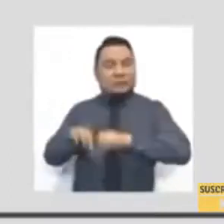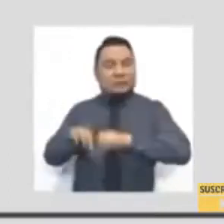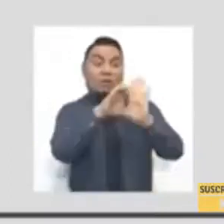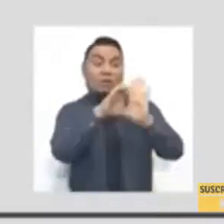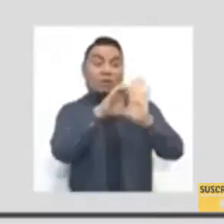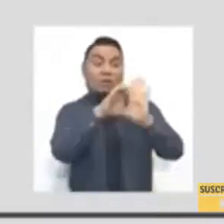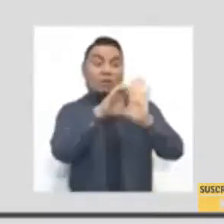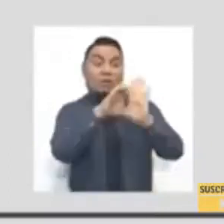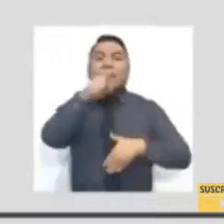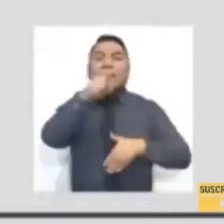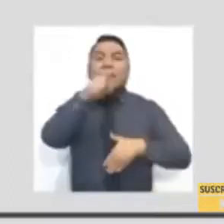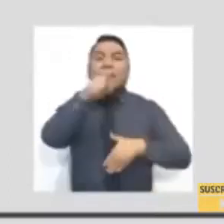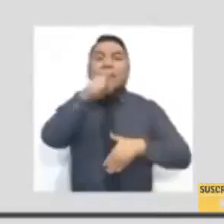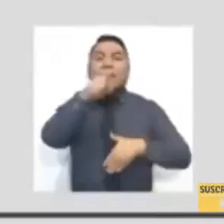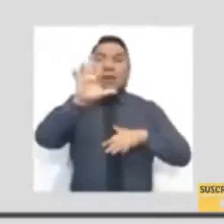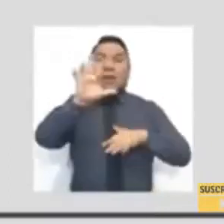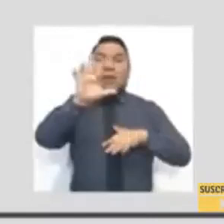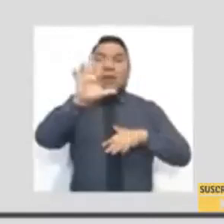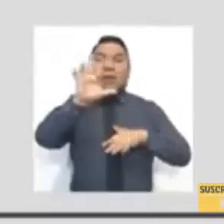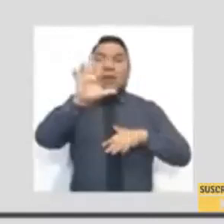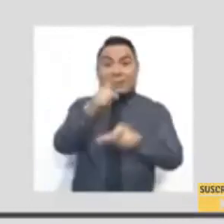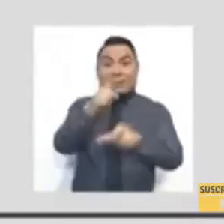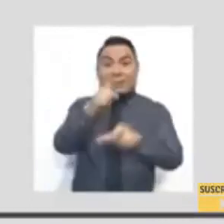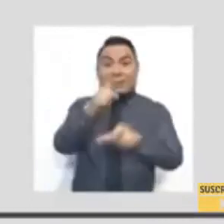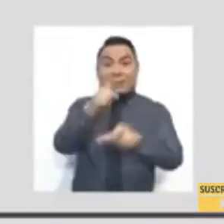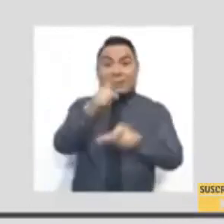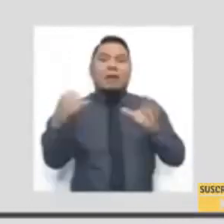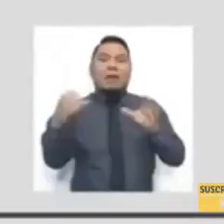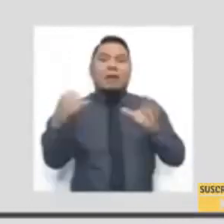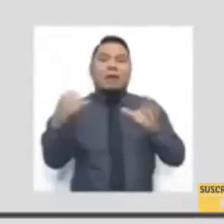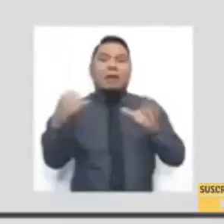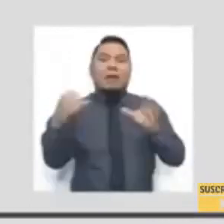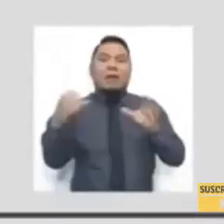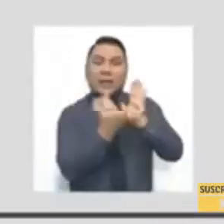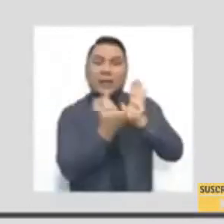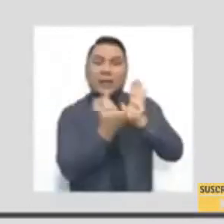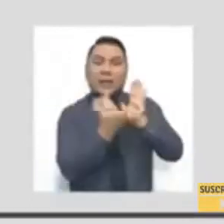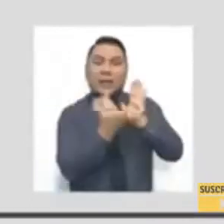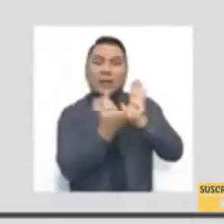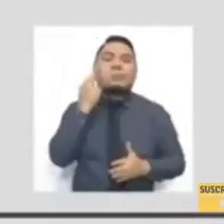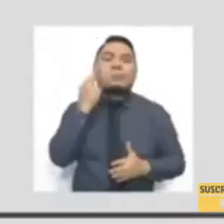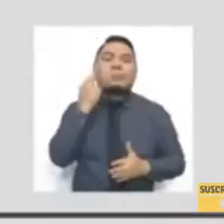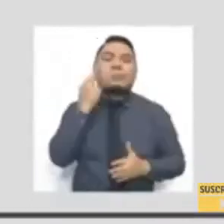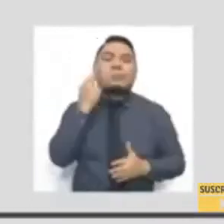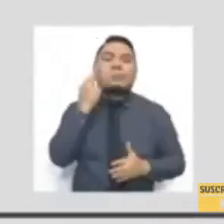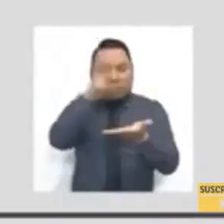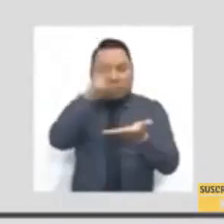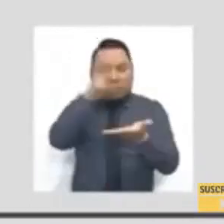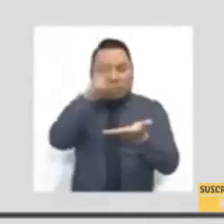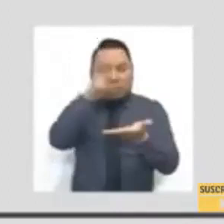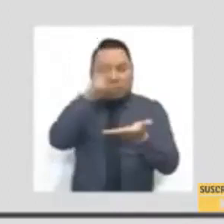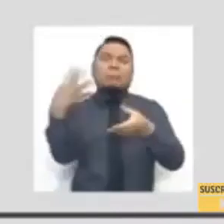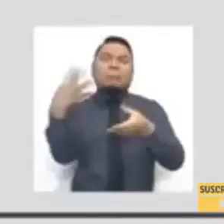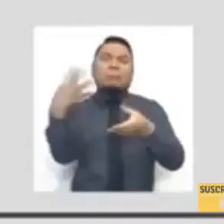de 1839, la ciudadanía se extendió a los hombres mestizos o indígenas analfabetos. En